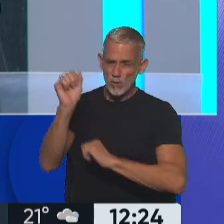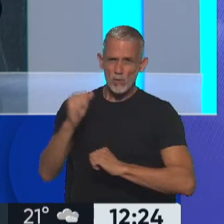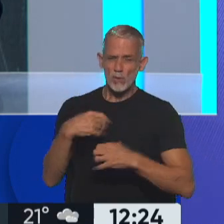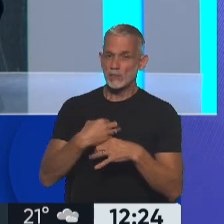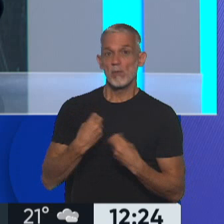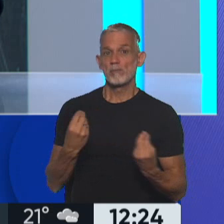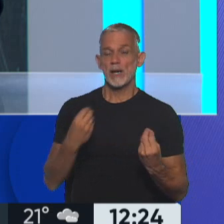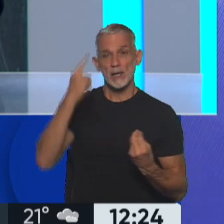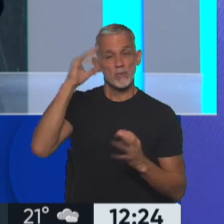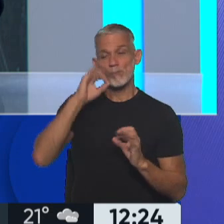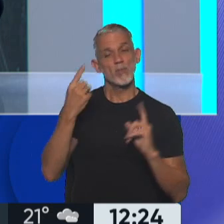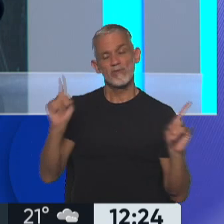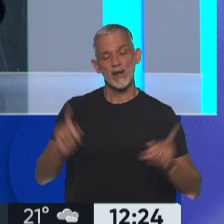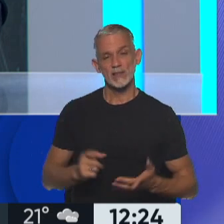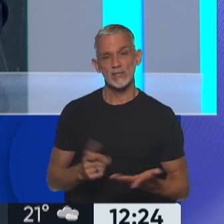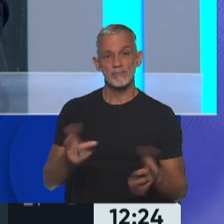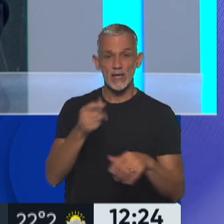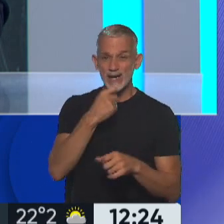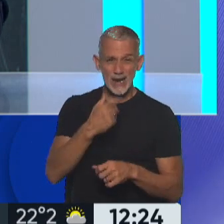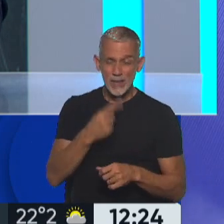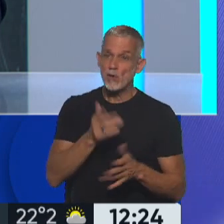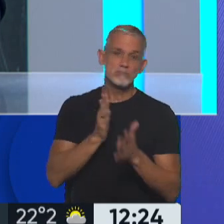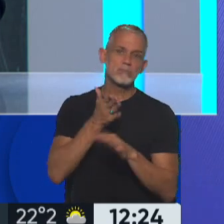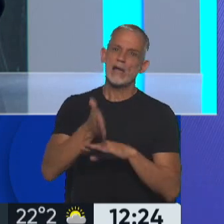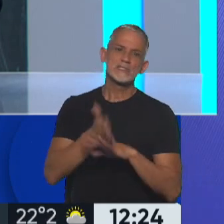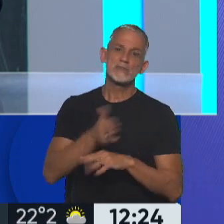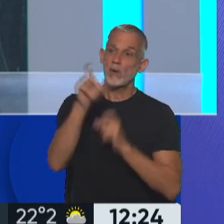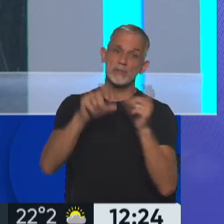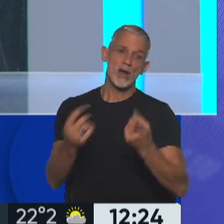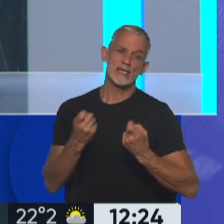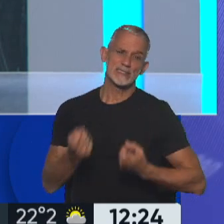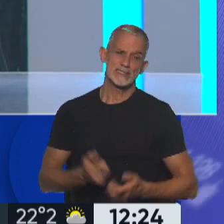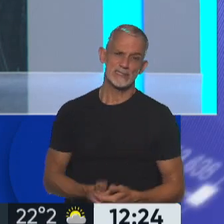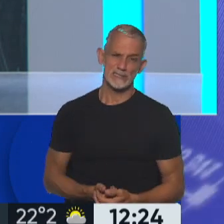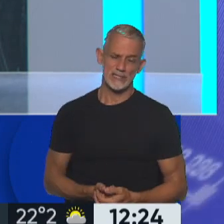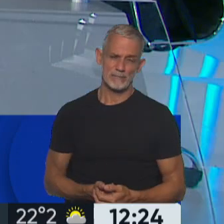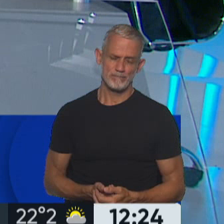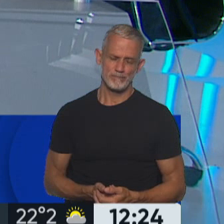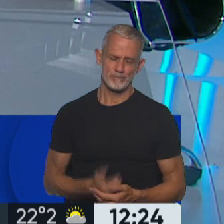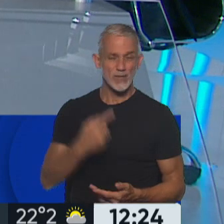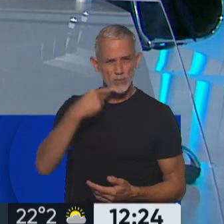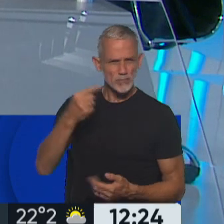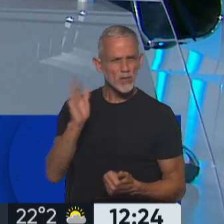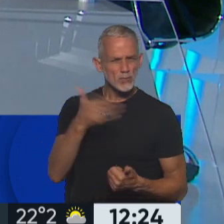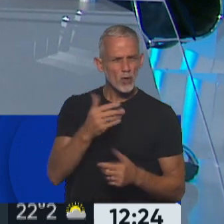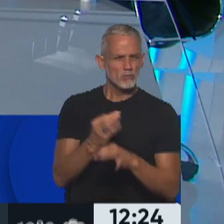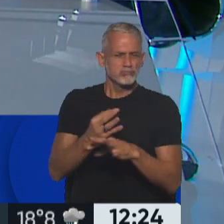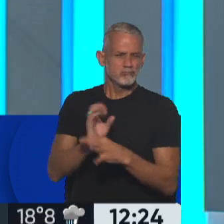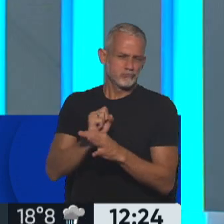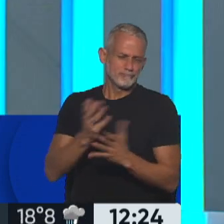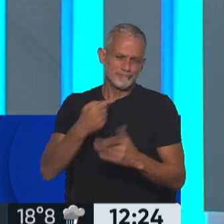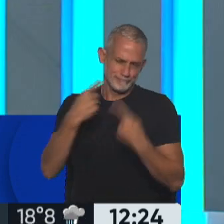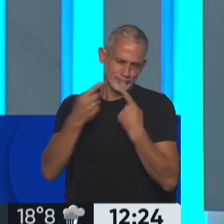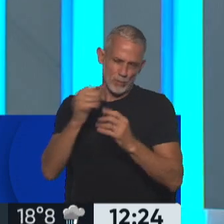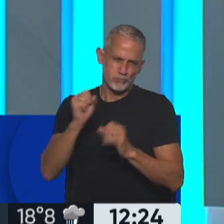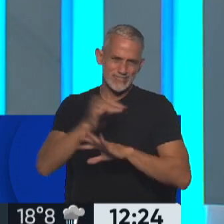para opinar distinto. El medicamento tiene que ser accesible para quien lo necesita. Ahora, doctor, esta pregunta se la hemos hecho a todos los especialistas, pero